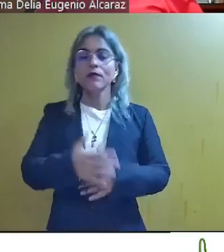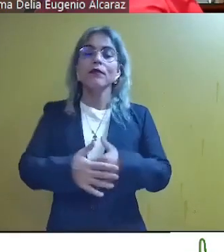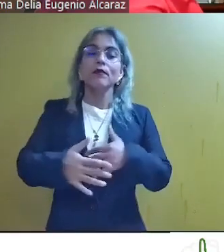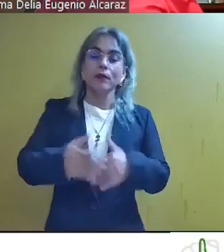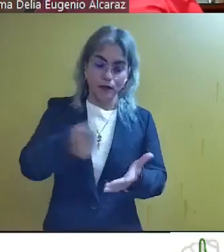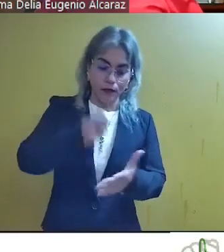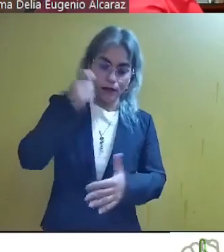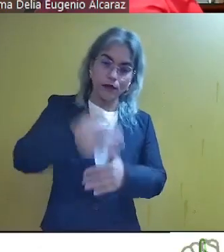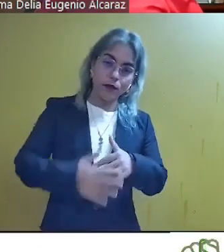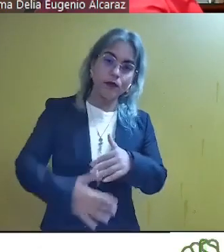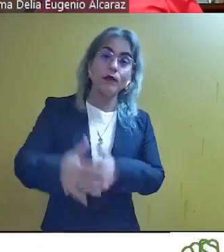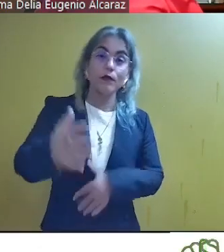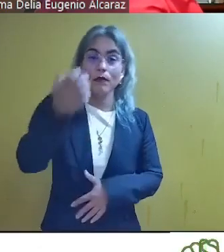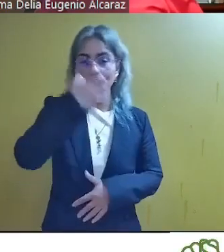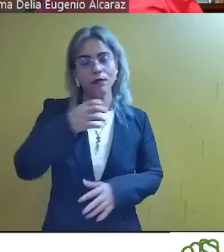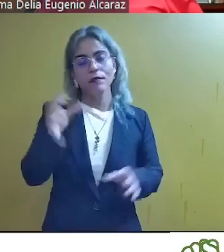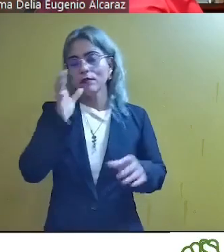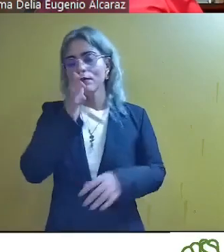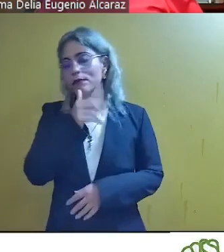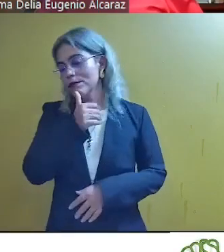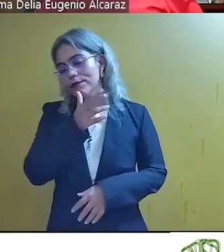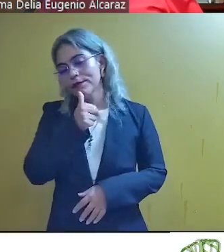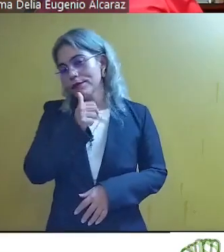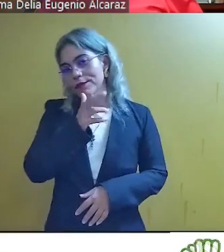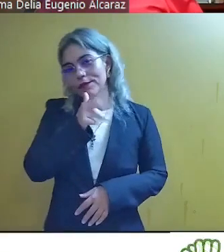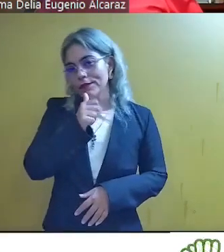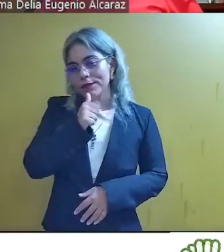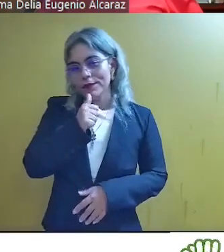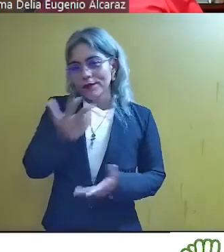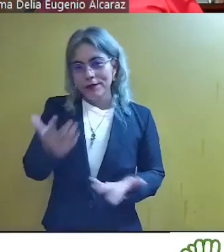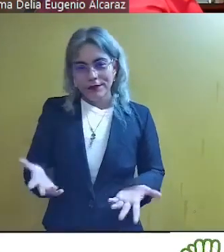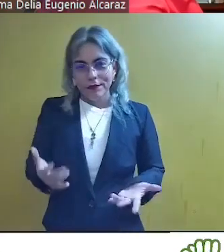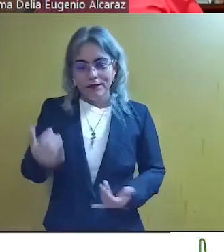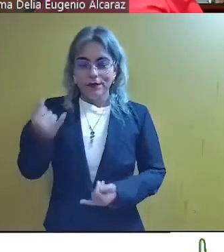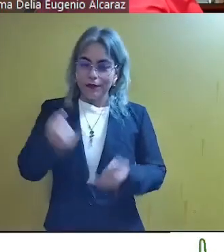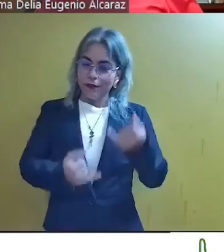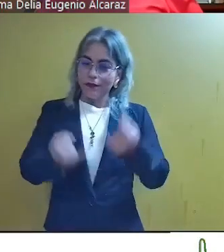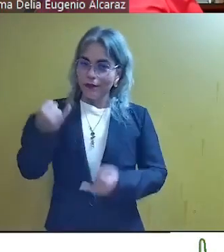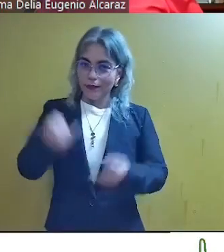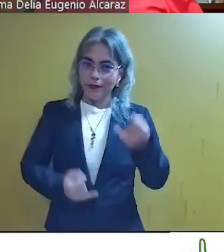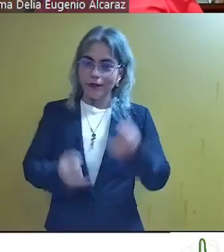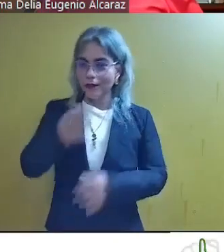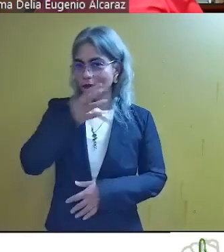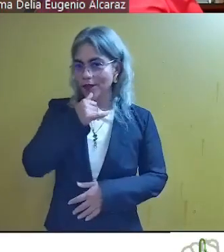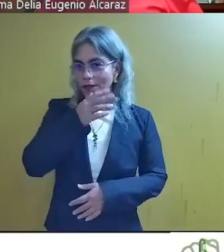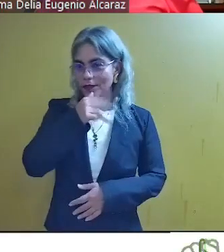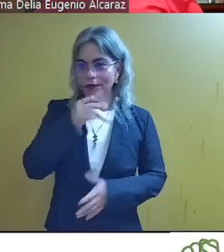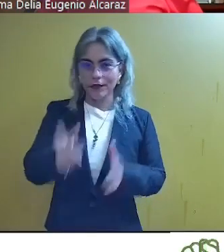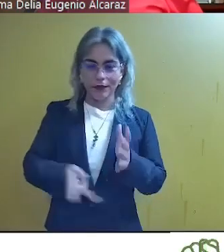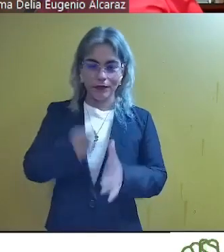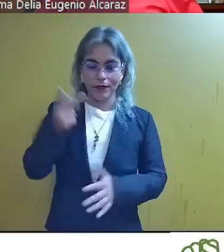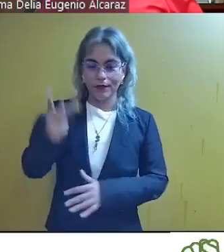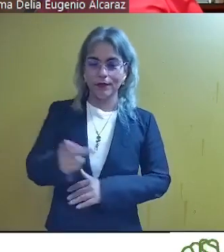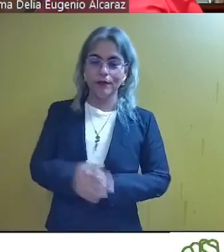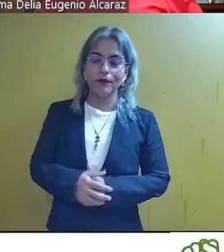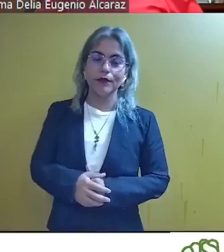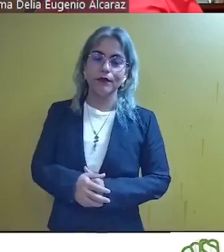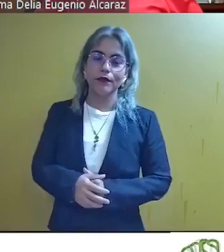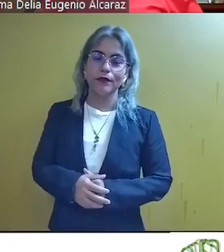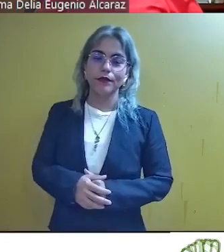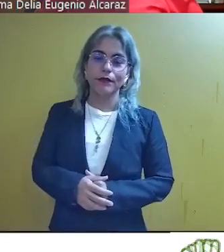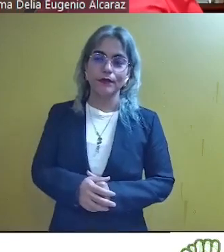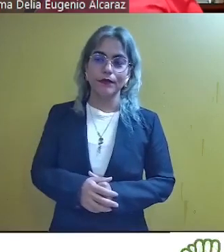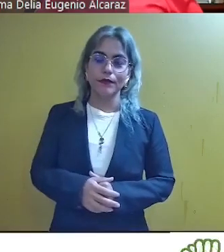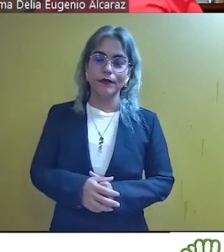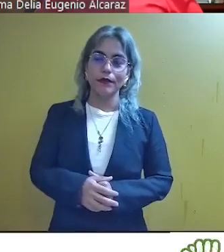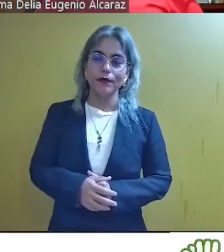contenido como una causa sobreviniente para alegar una imposibilidad jurídica para cumplir la resolución. máxime cuando el propio dictamen